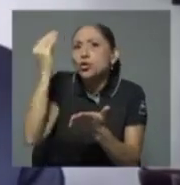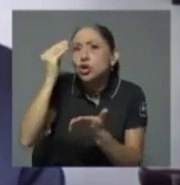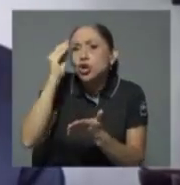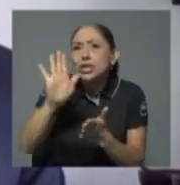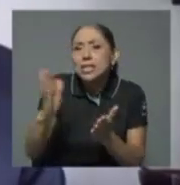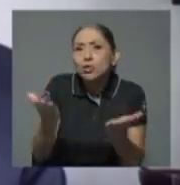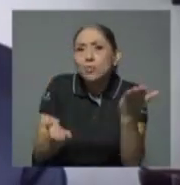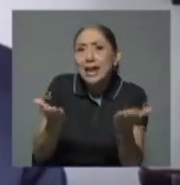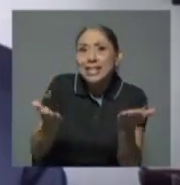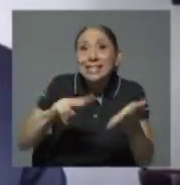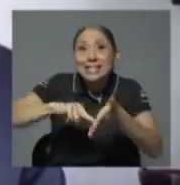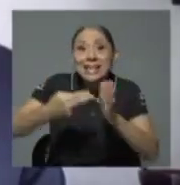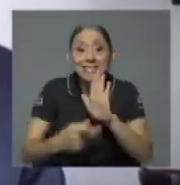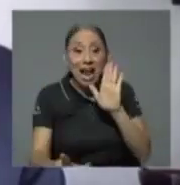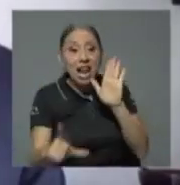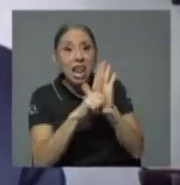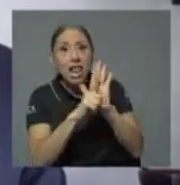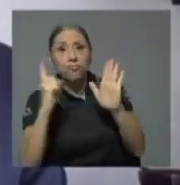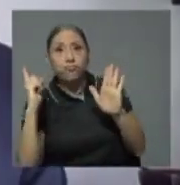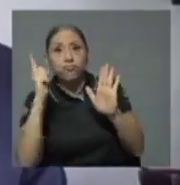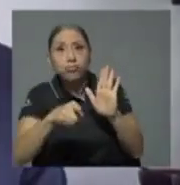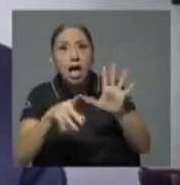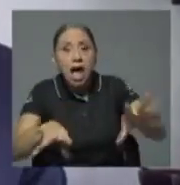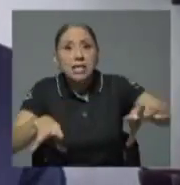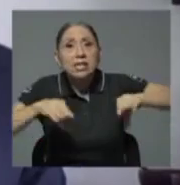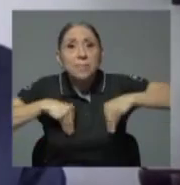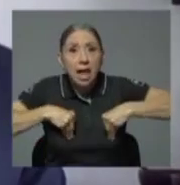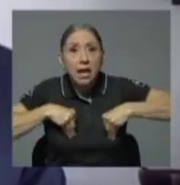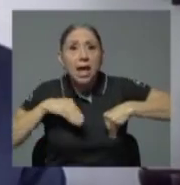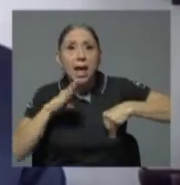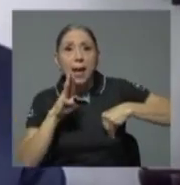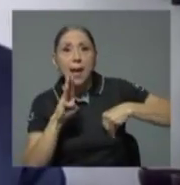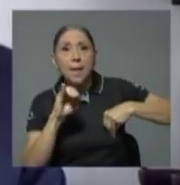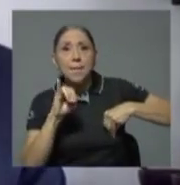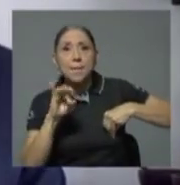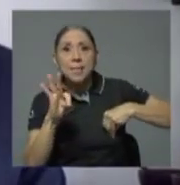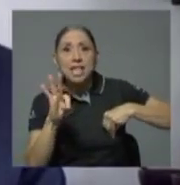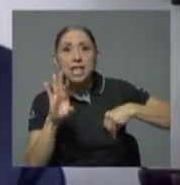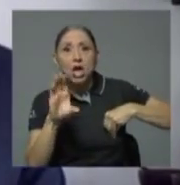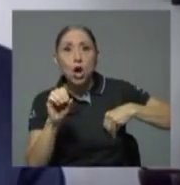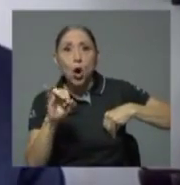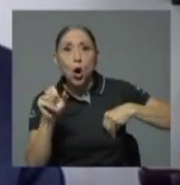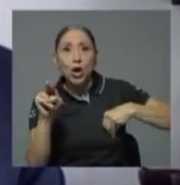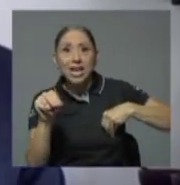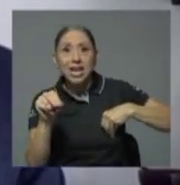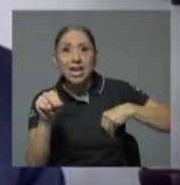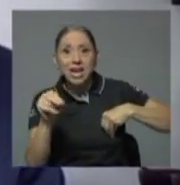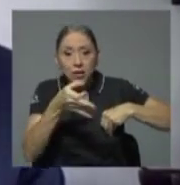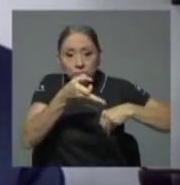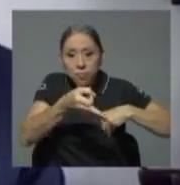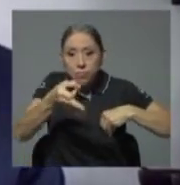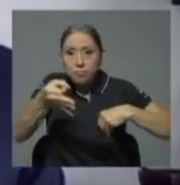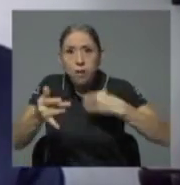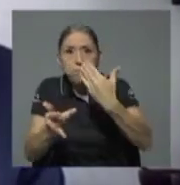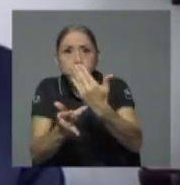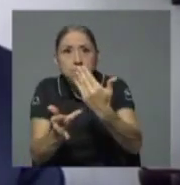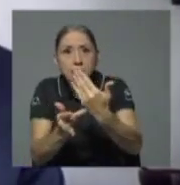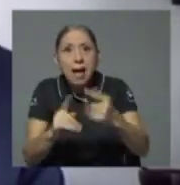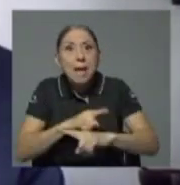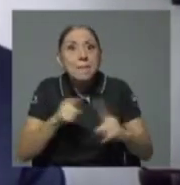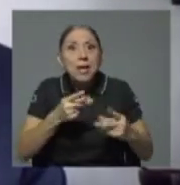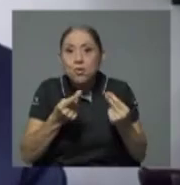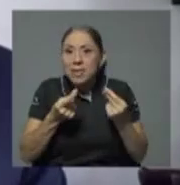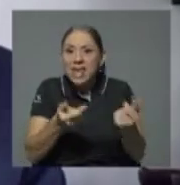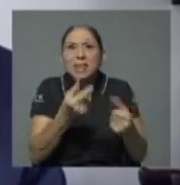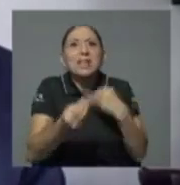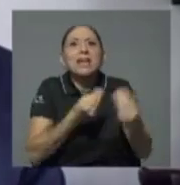a aceptar los bitcoins, pero inmediatamente lo que van a hacer es venderlos, porque este es un activo muy